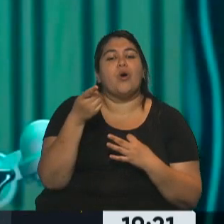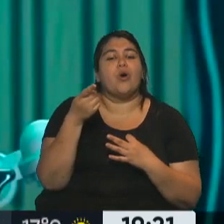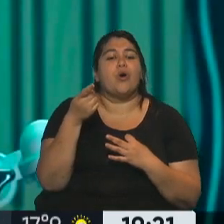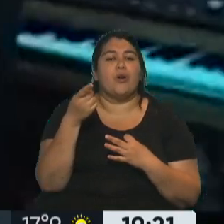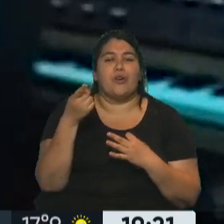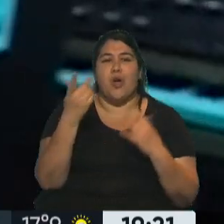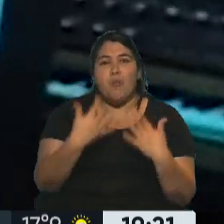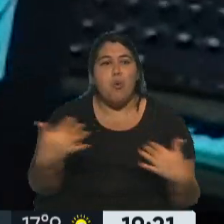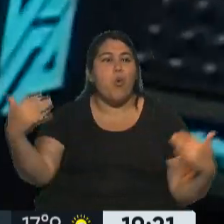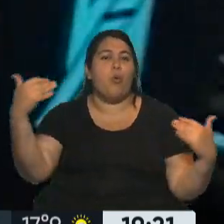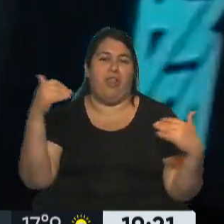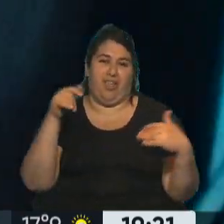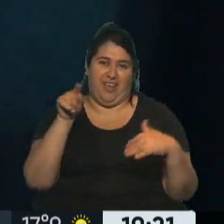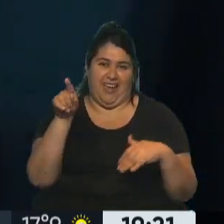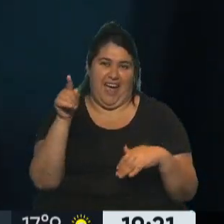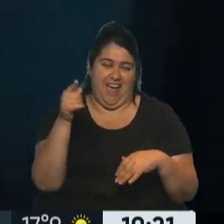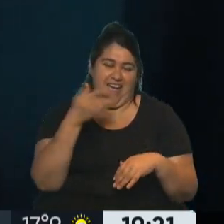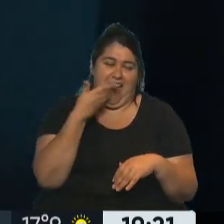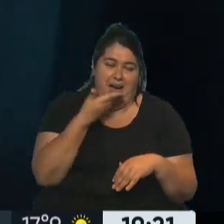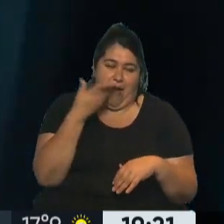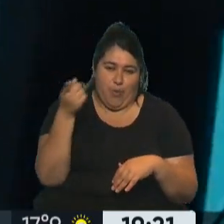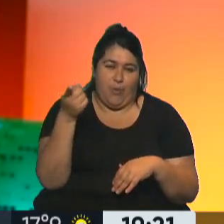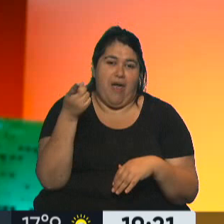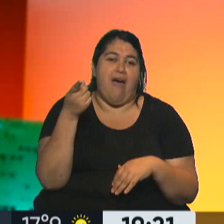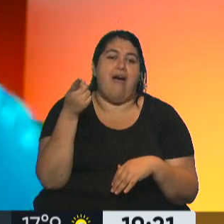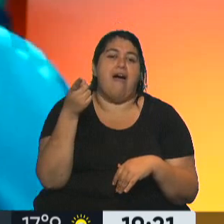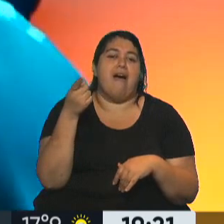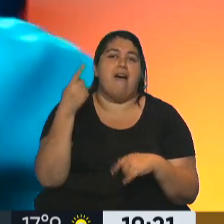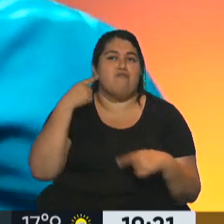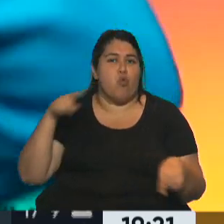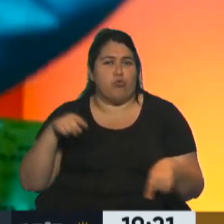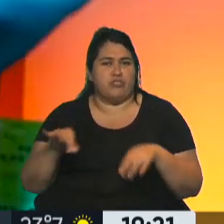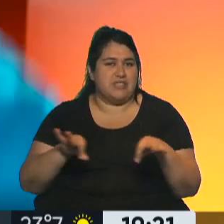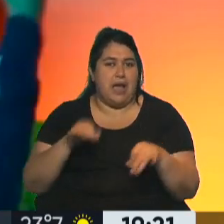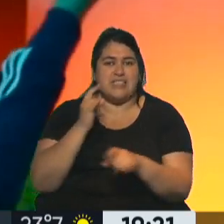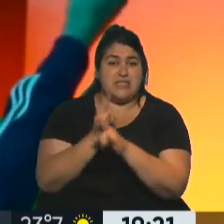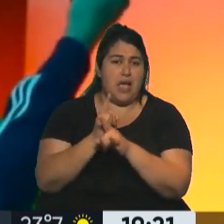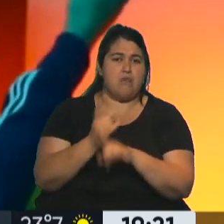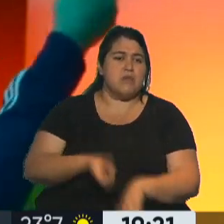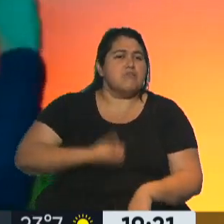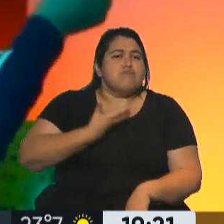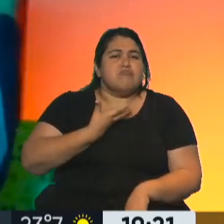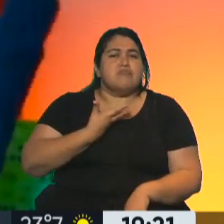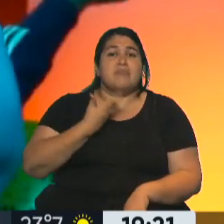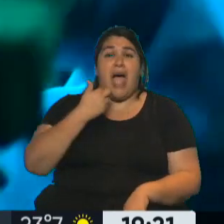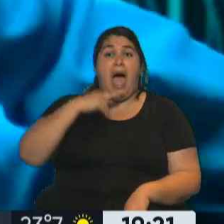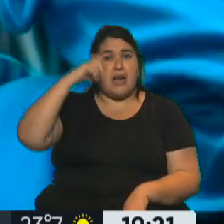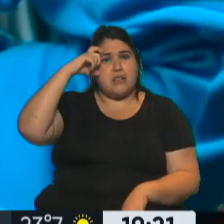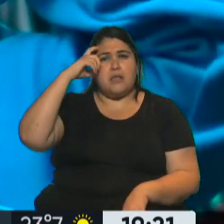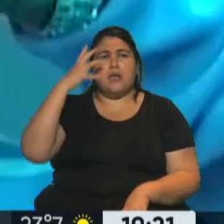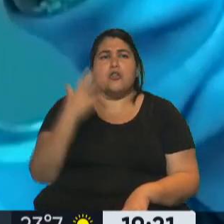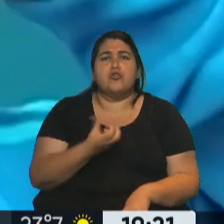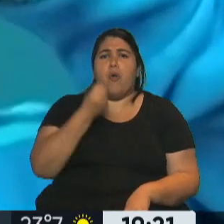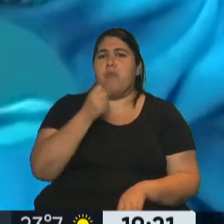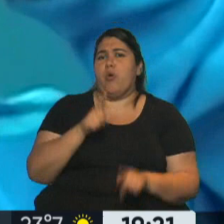su público. Como decía él en ese videoclip, siempre me expresé con la música. El arte influyó en mi vida de una manera